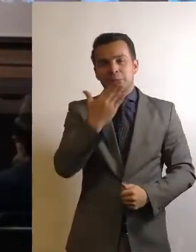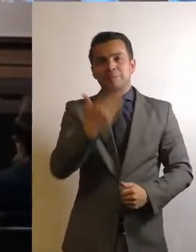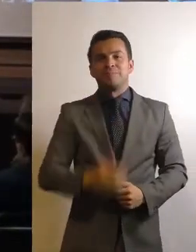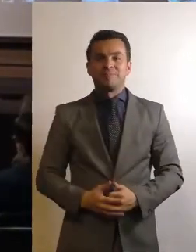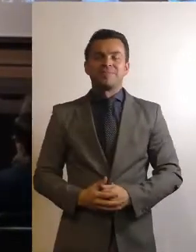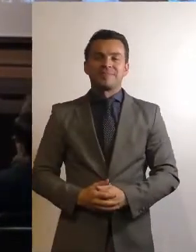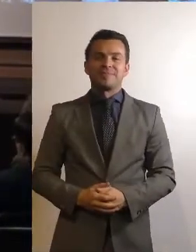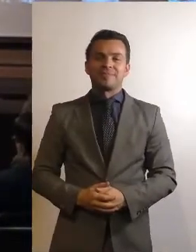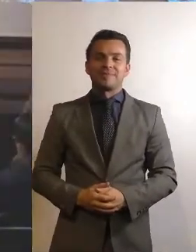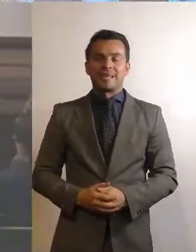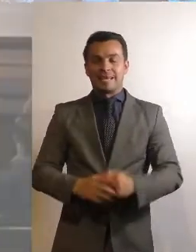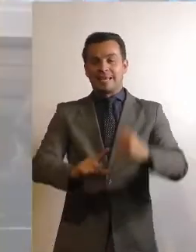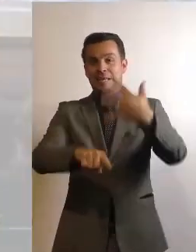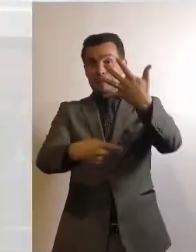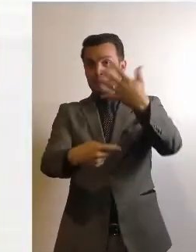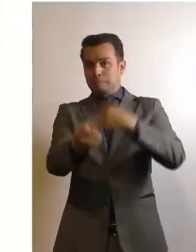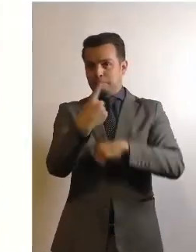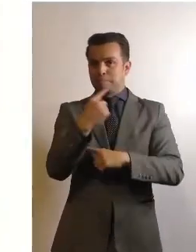Sexta pregunta.